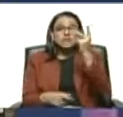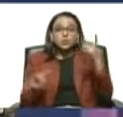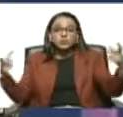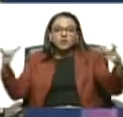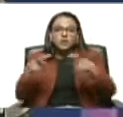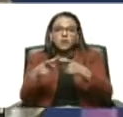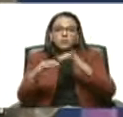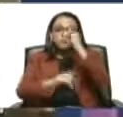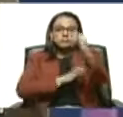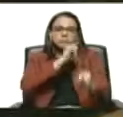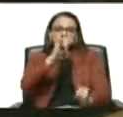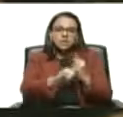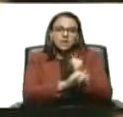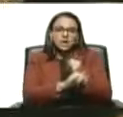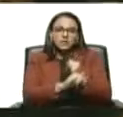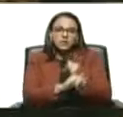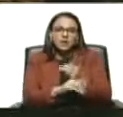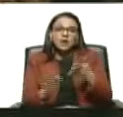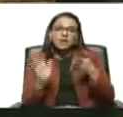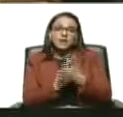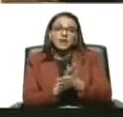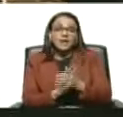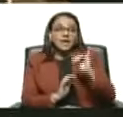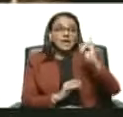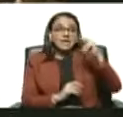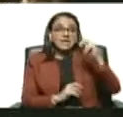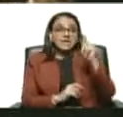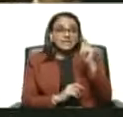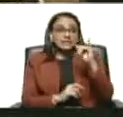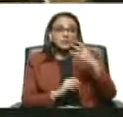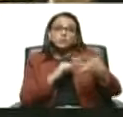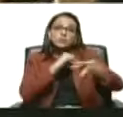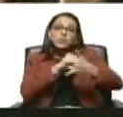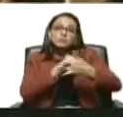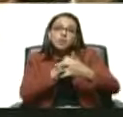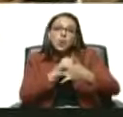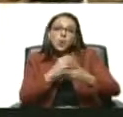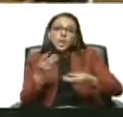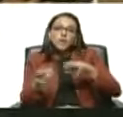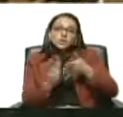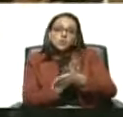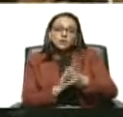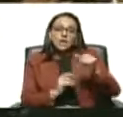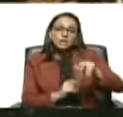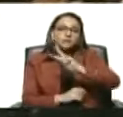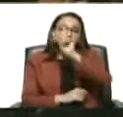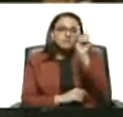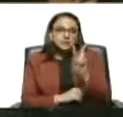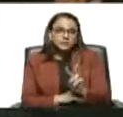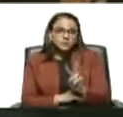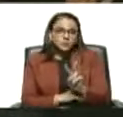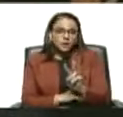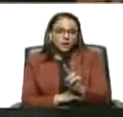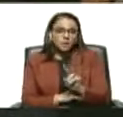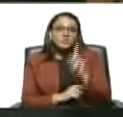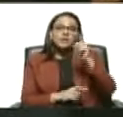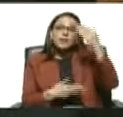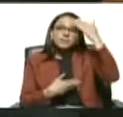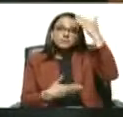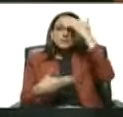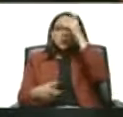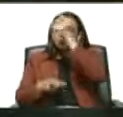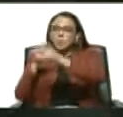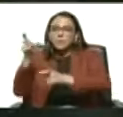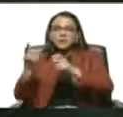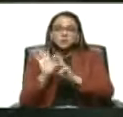internacional del Instituto de Estudios Económicos y Tecnológicos de Venezuela. Saludo igualmente a los representantes